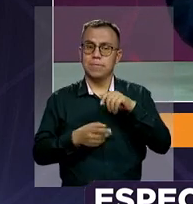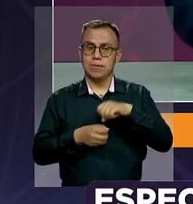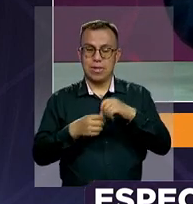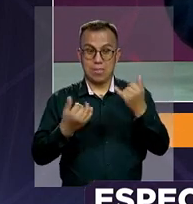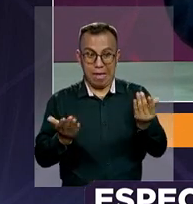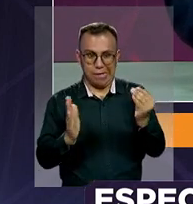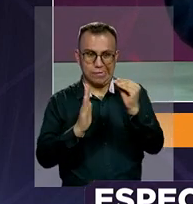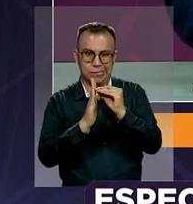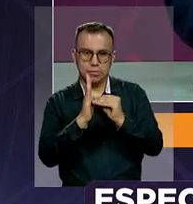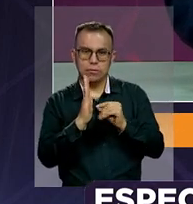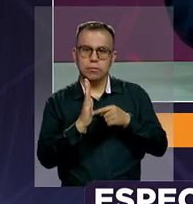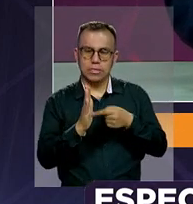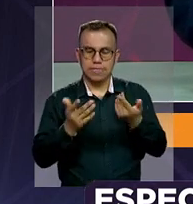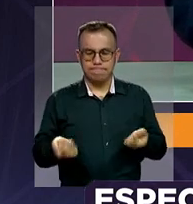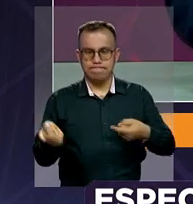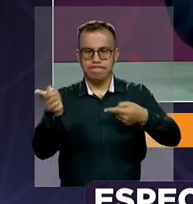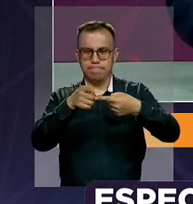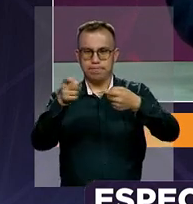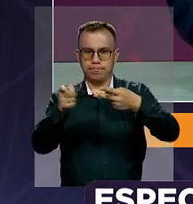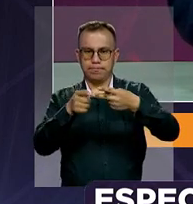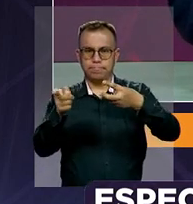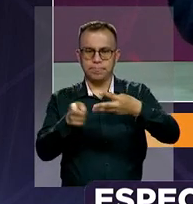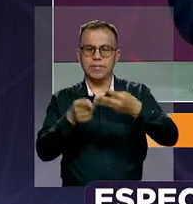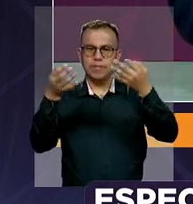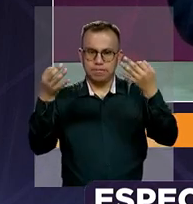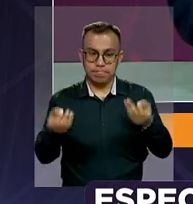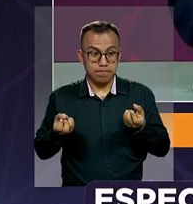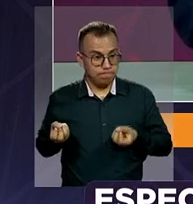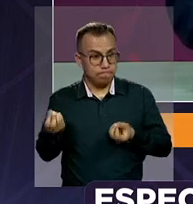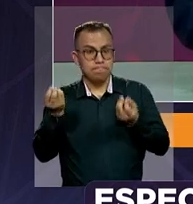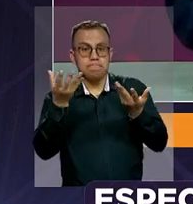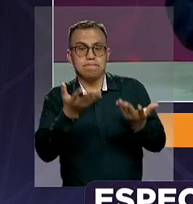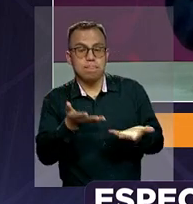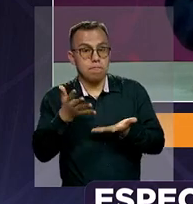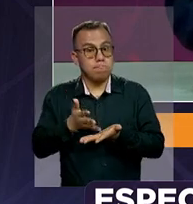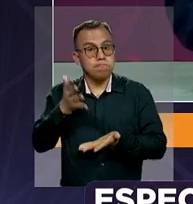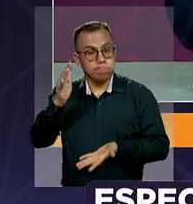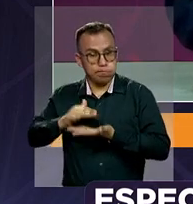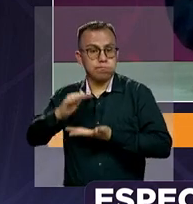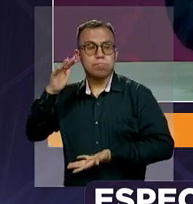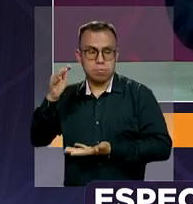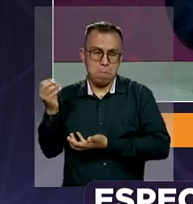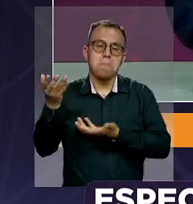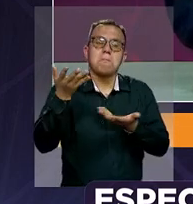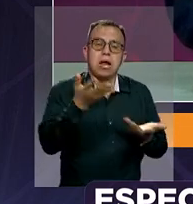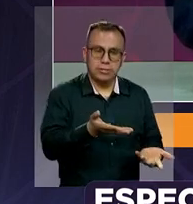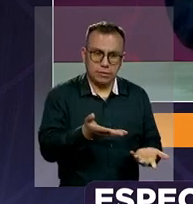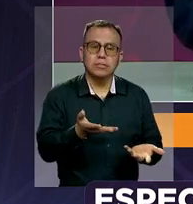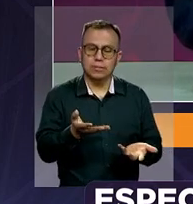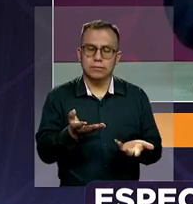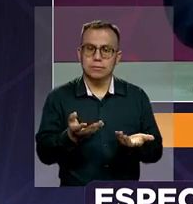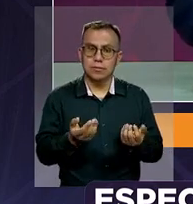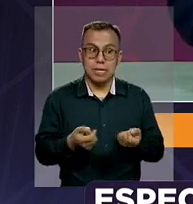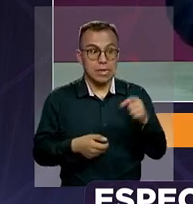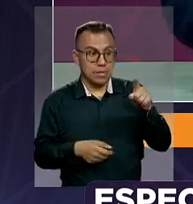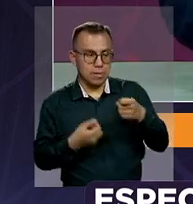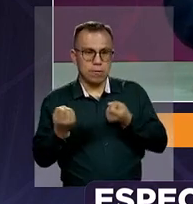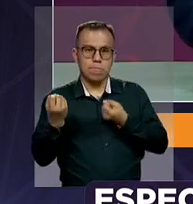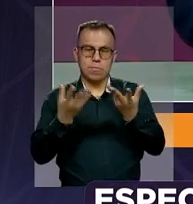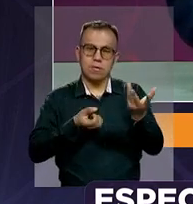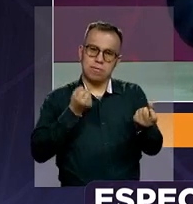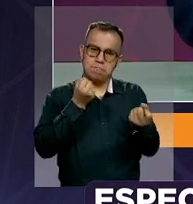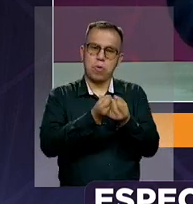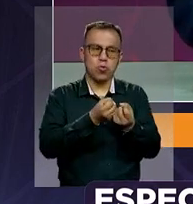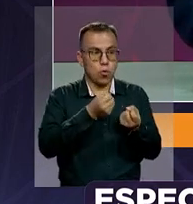entredicho. Así que esos son los mensajes. Hay que poner más. El que más tiene, pone más. El que más tiene,